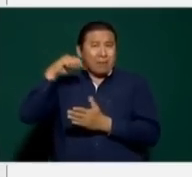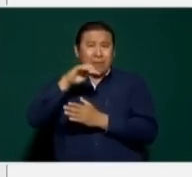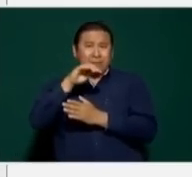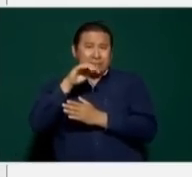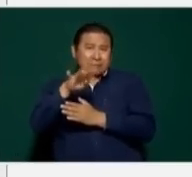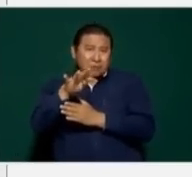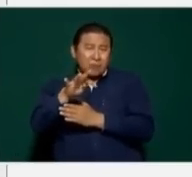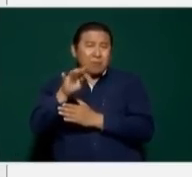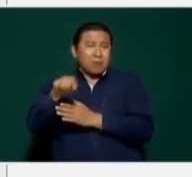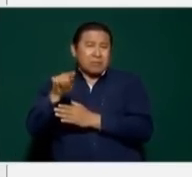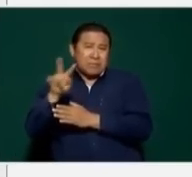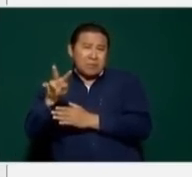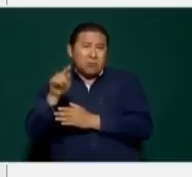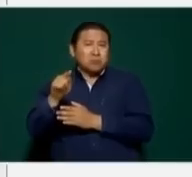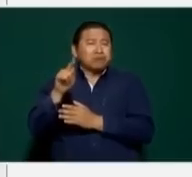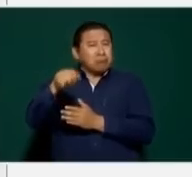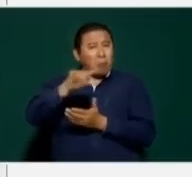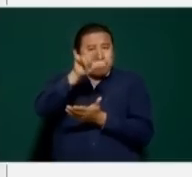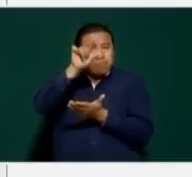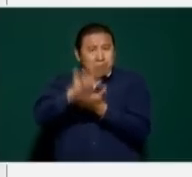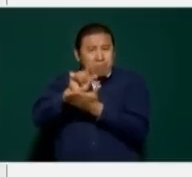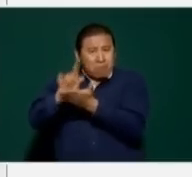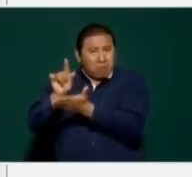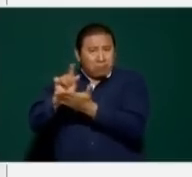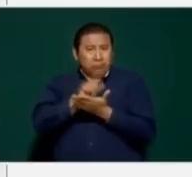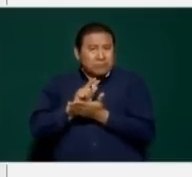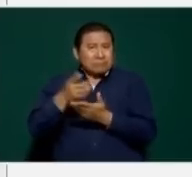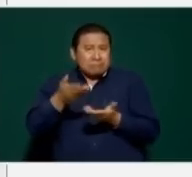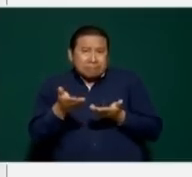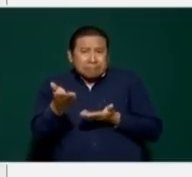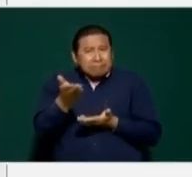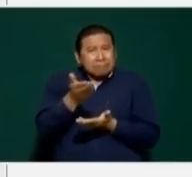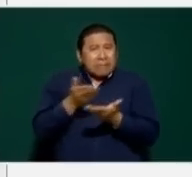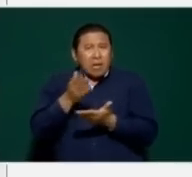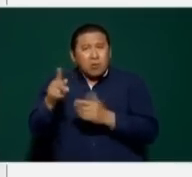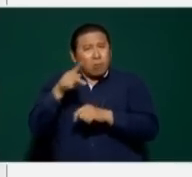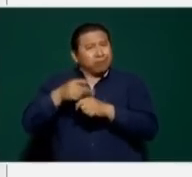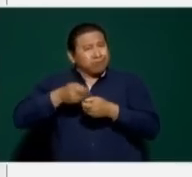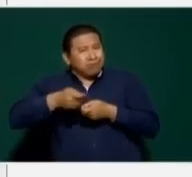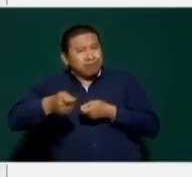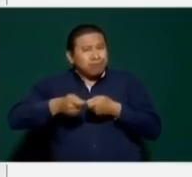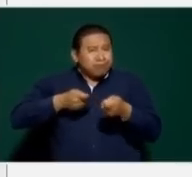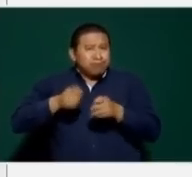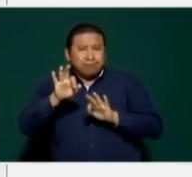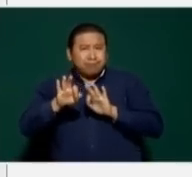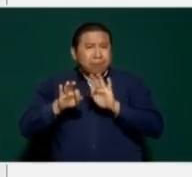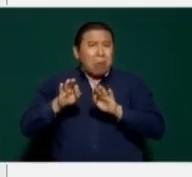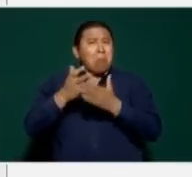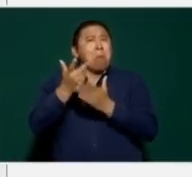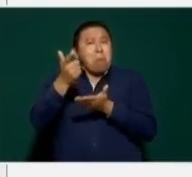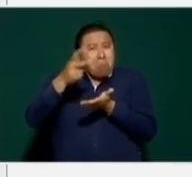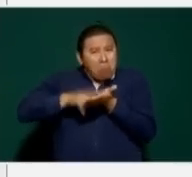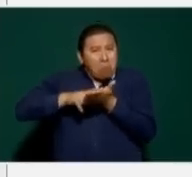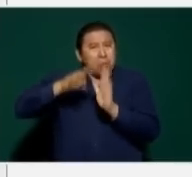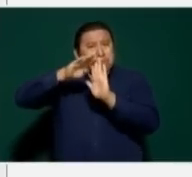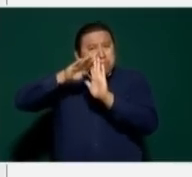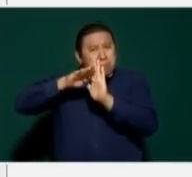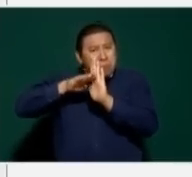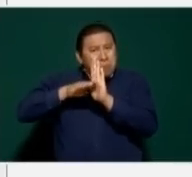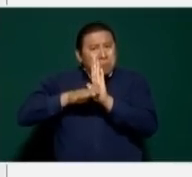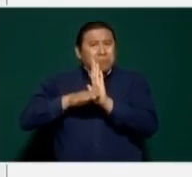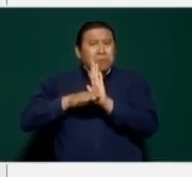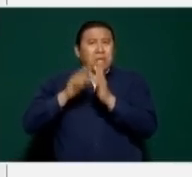19.18 por litro, que este distribuidor, aunque no es su giro principal, ha presentado precios muy bajos en todo